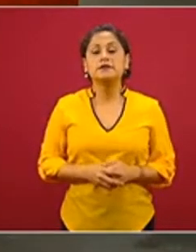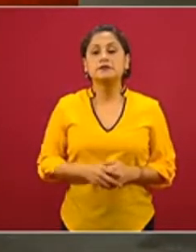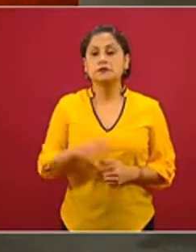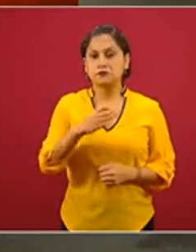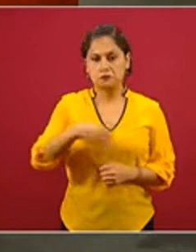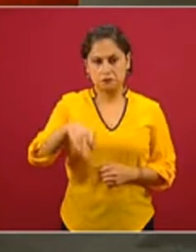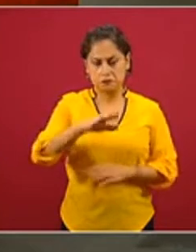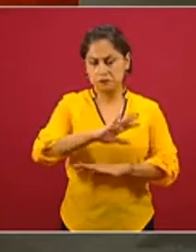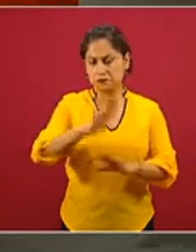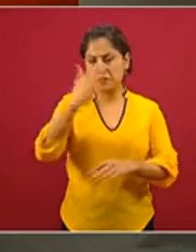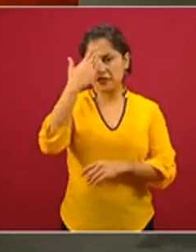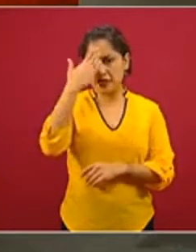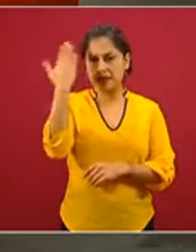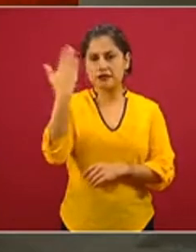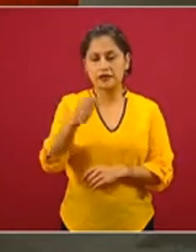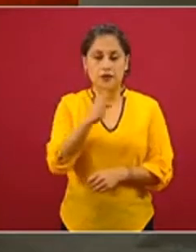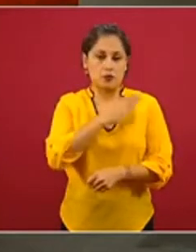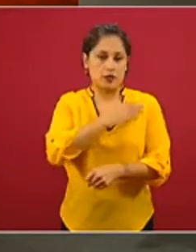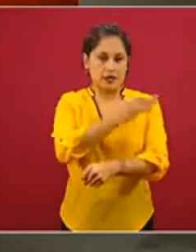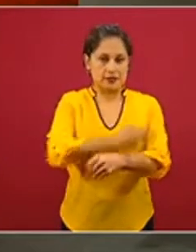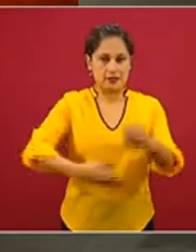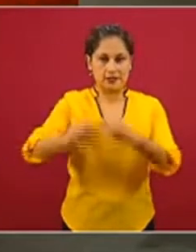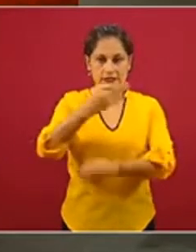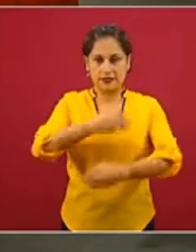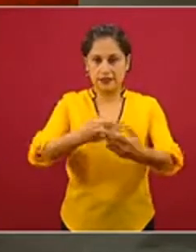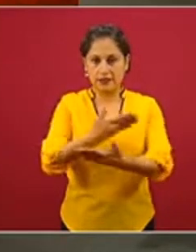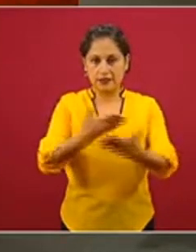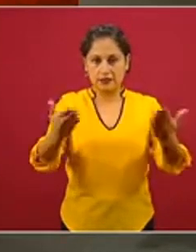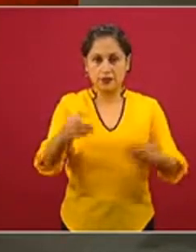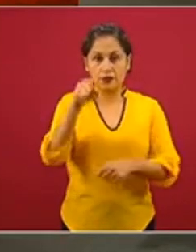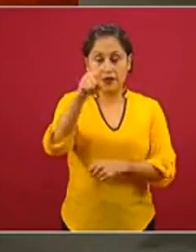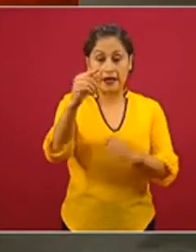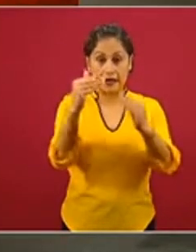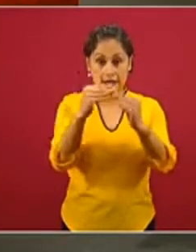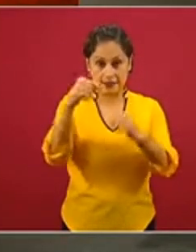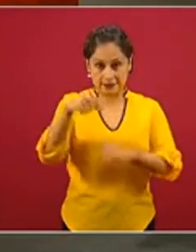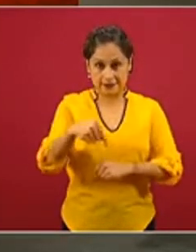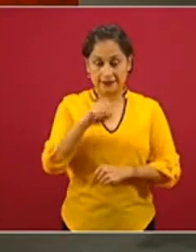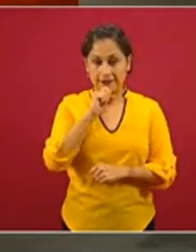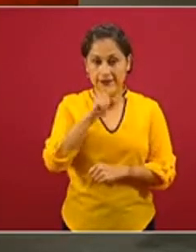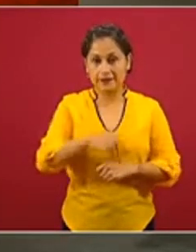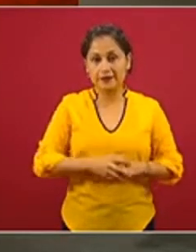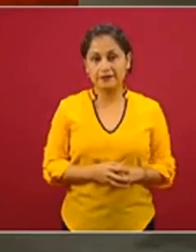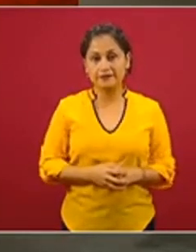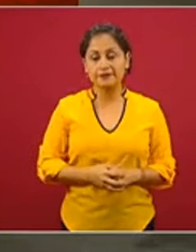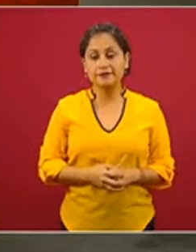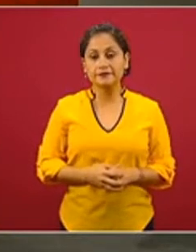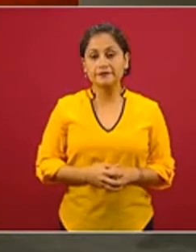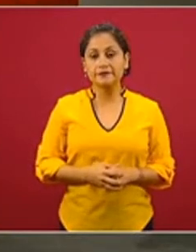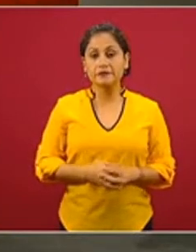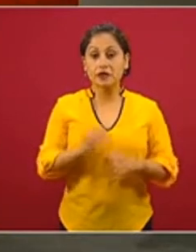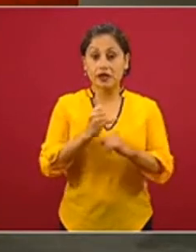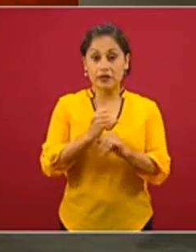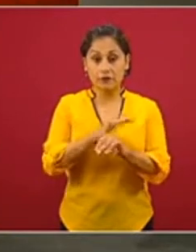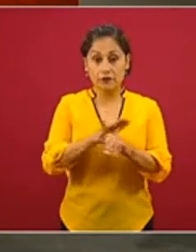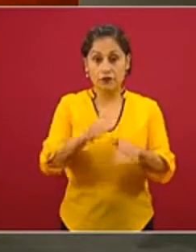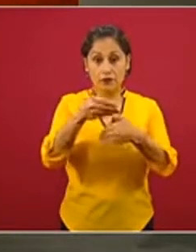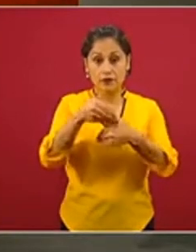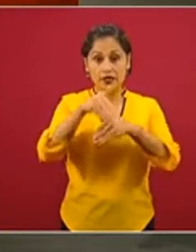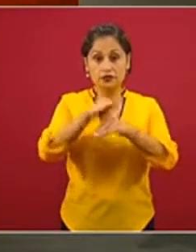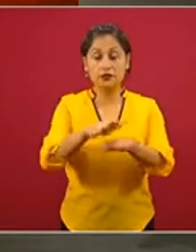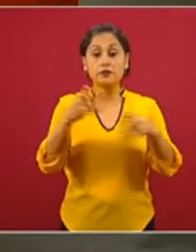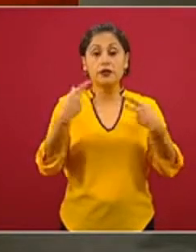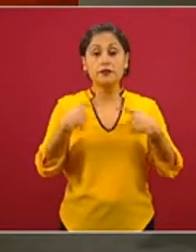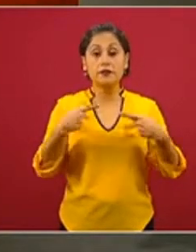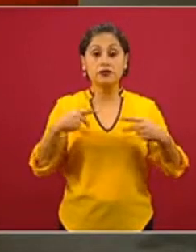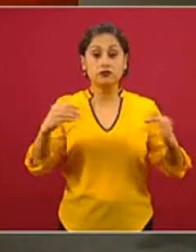tardes todas y todos, a todos también y todas en casa. Este informe de movilidad